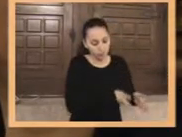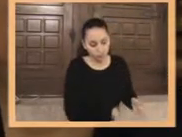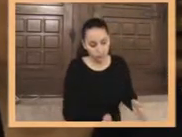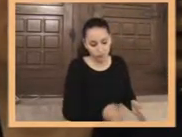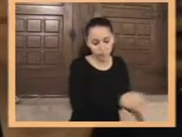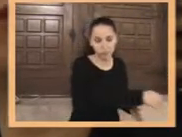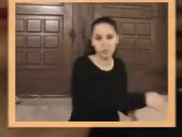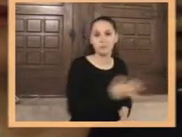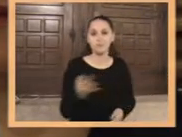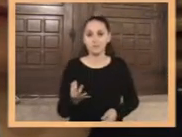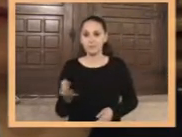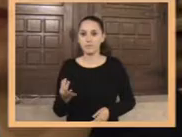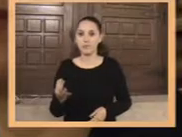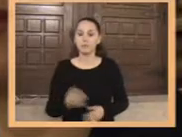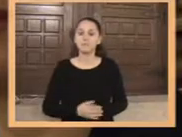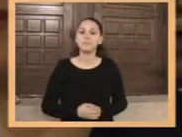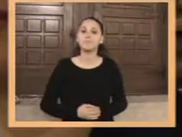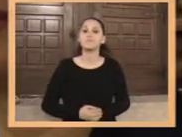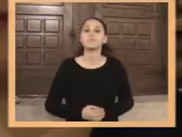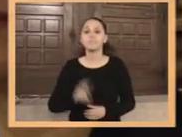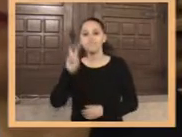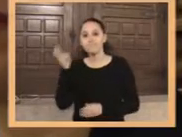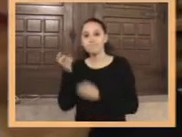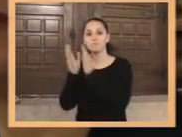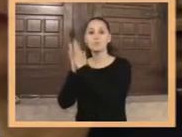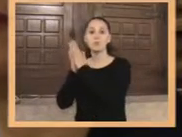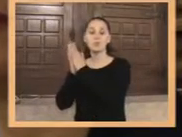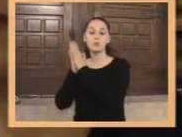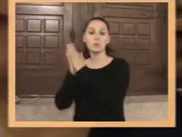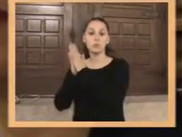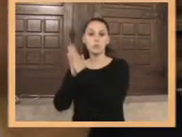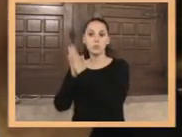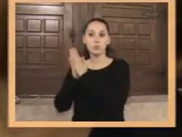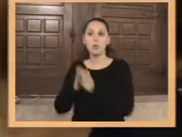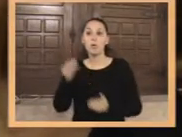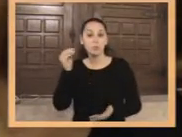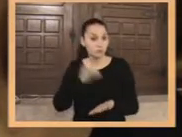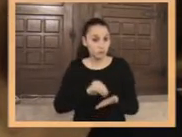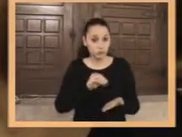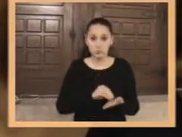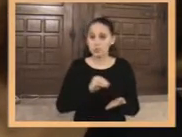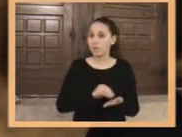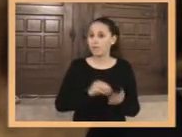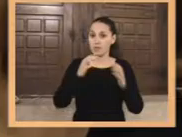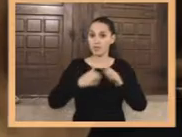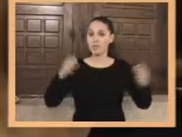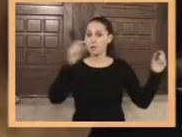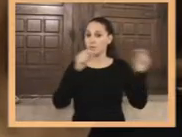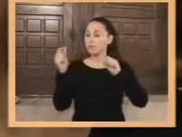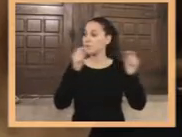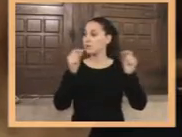Otro ruego es precisamente que en numerosas ocasiones, en pleno, nosotros hemos solicitado al señor